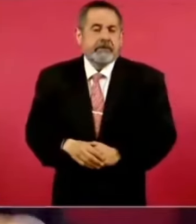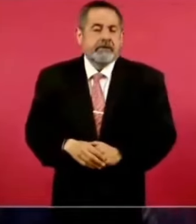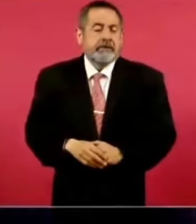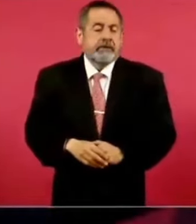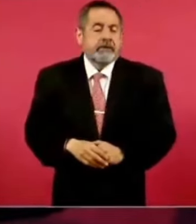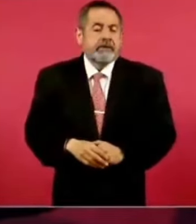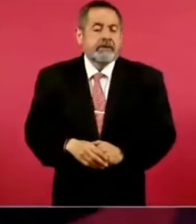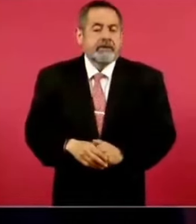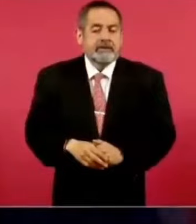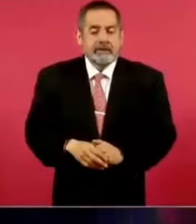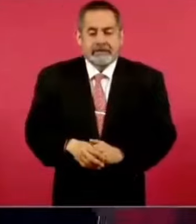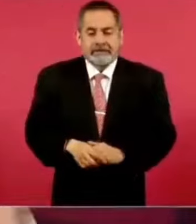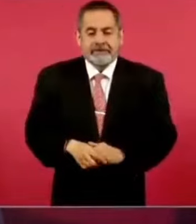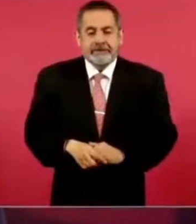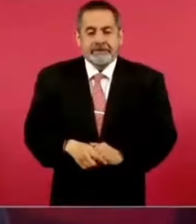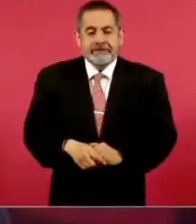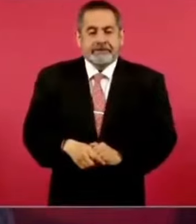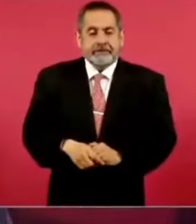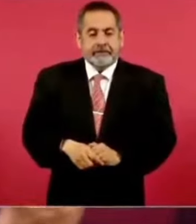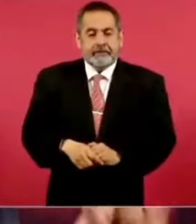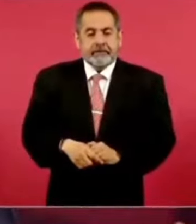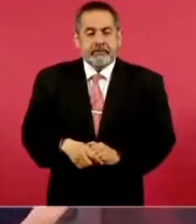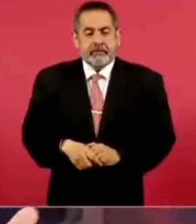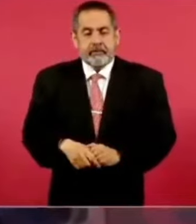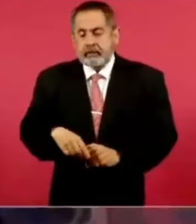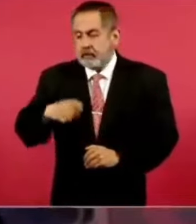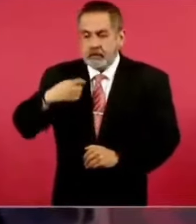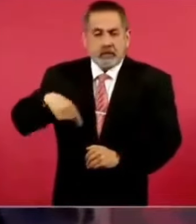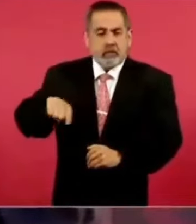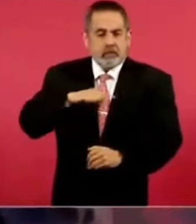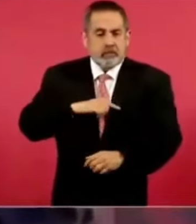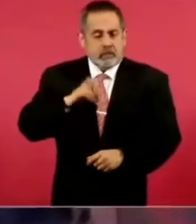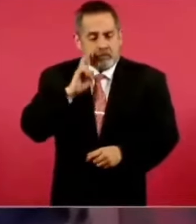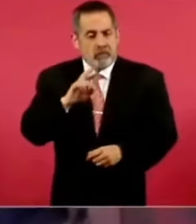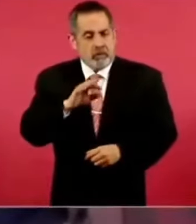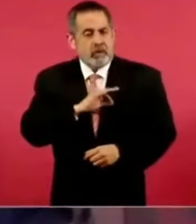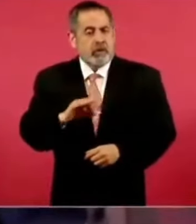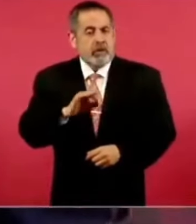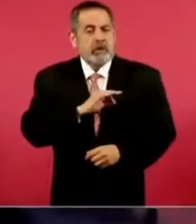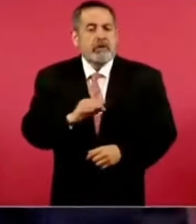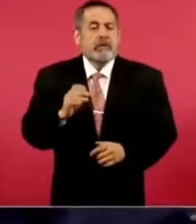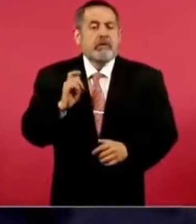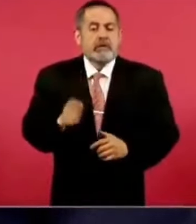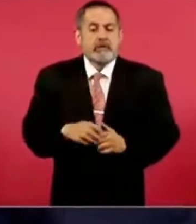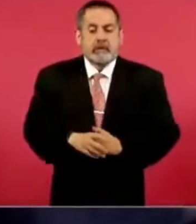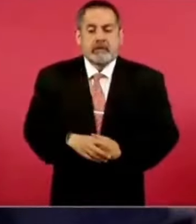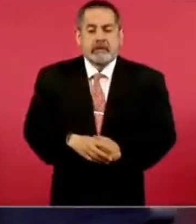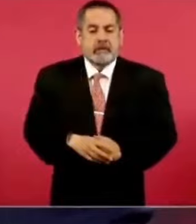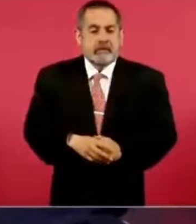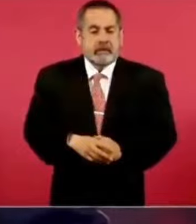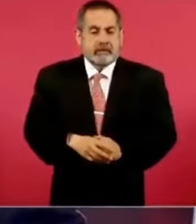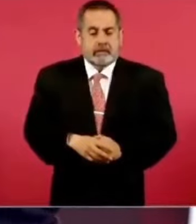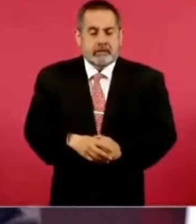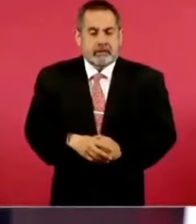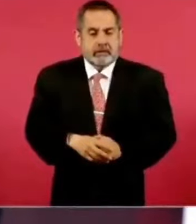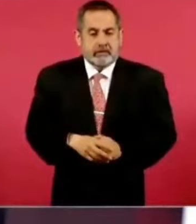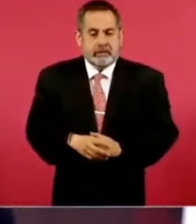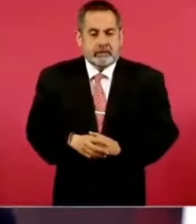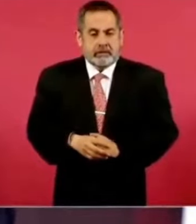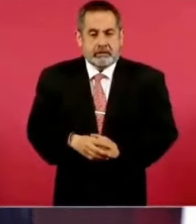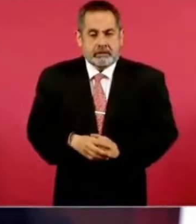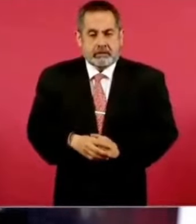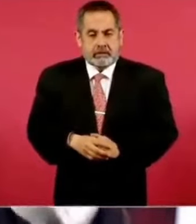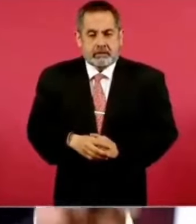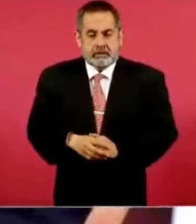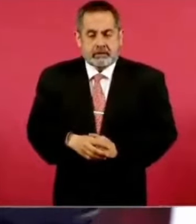Que podamos